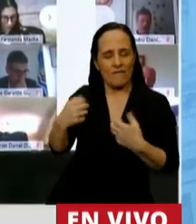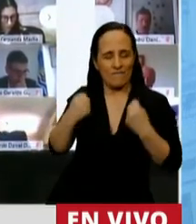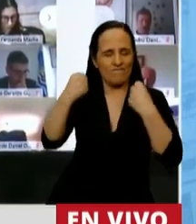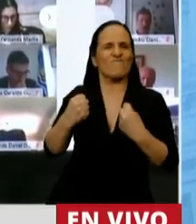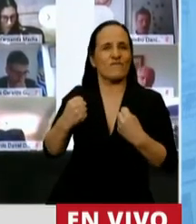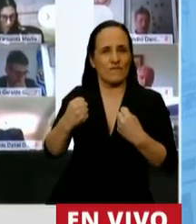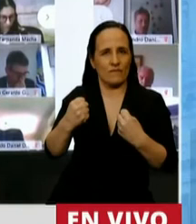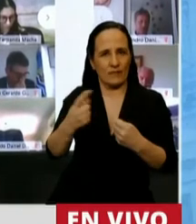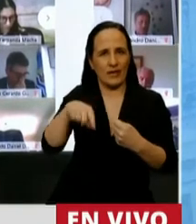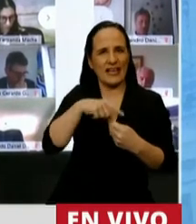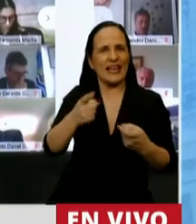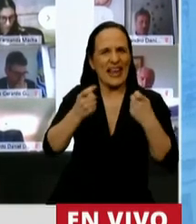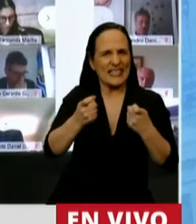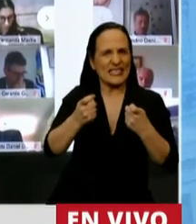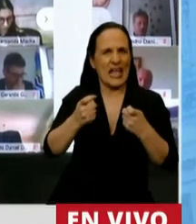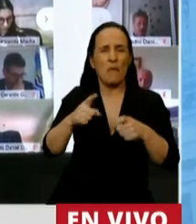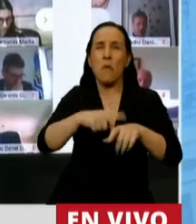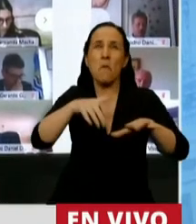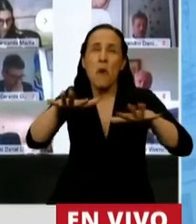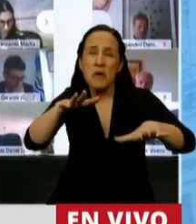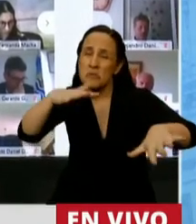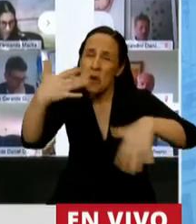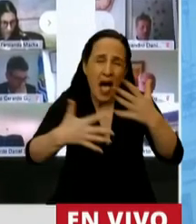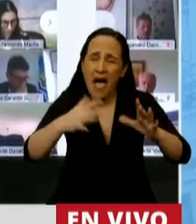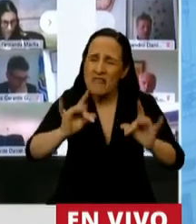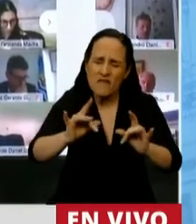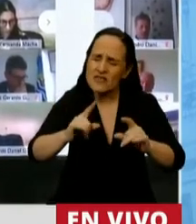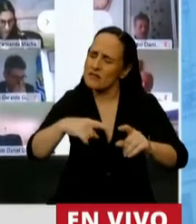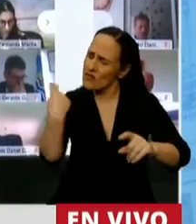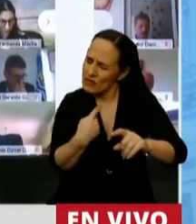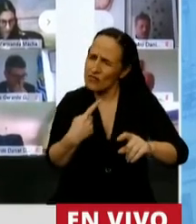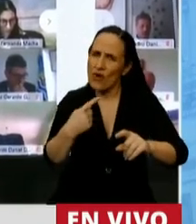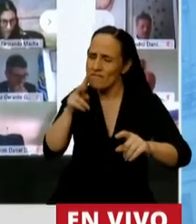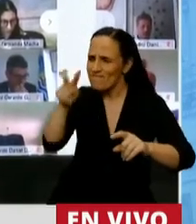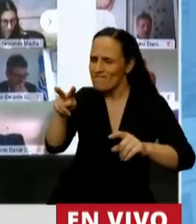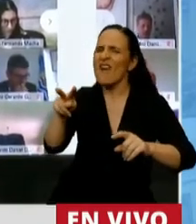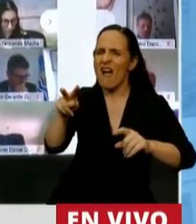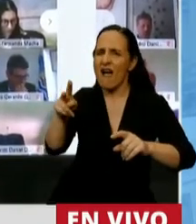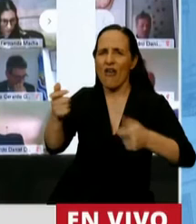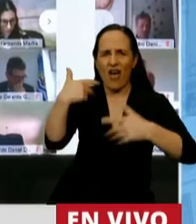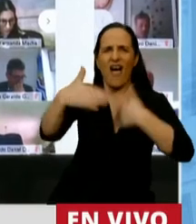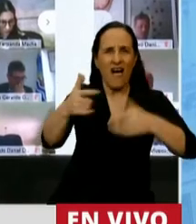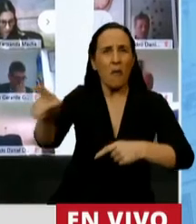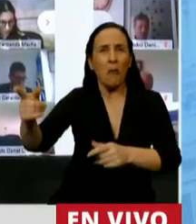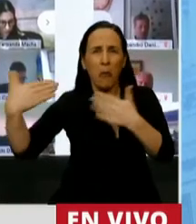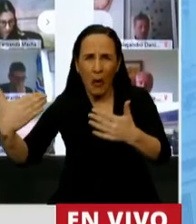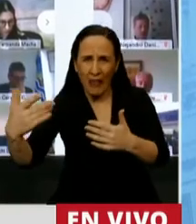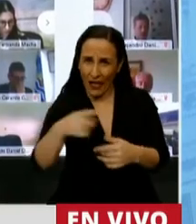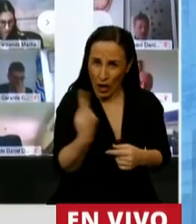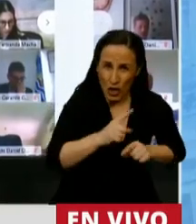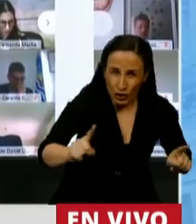necesaria para atravesar los momentos difíciles de nuestra patria. Porque si ellas pudieron, ¿cómo no vamos a poder